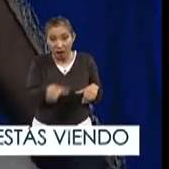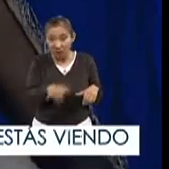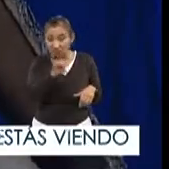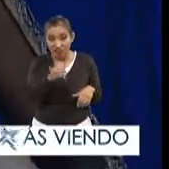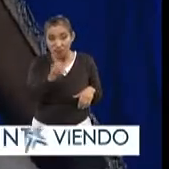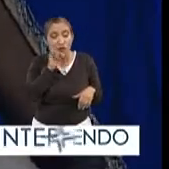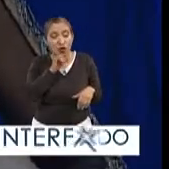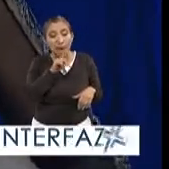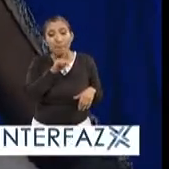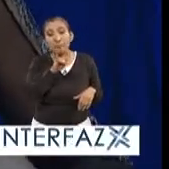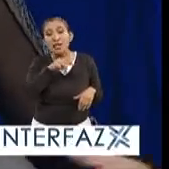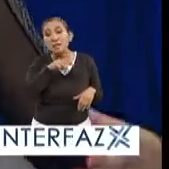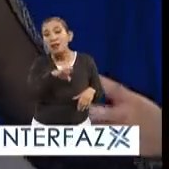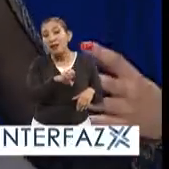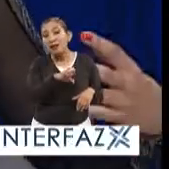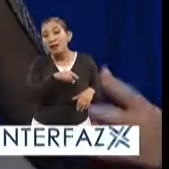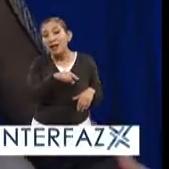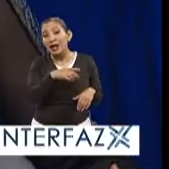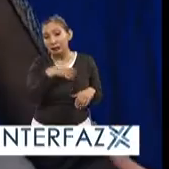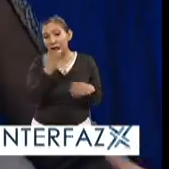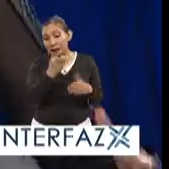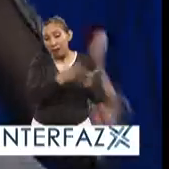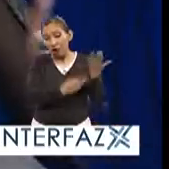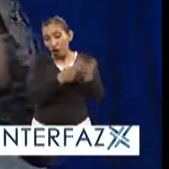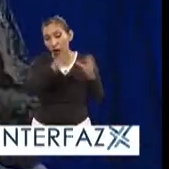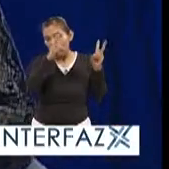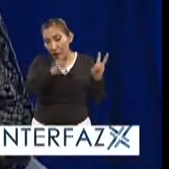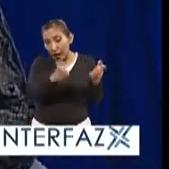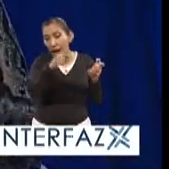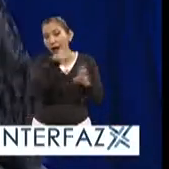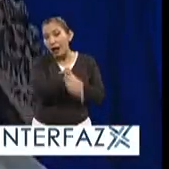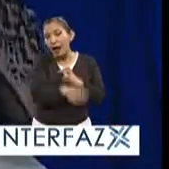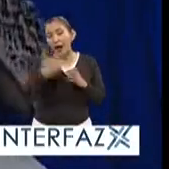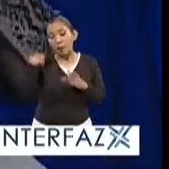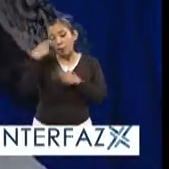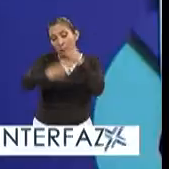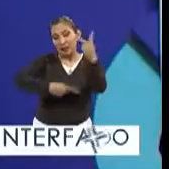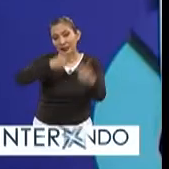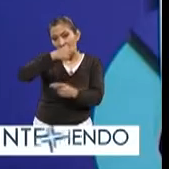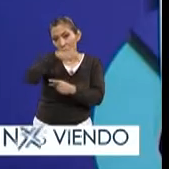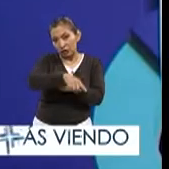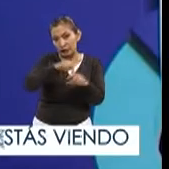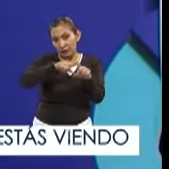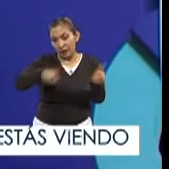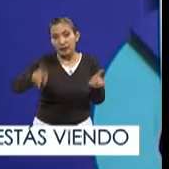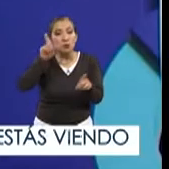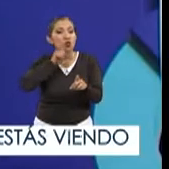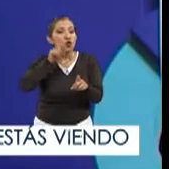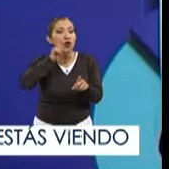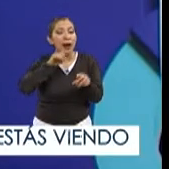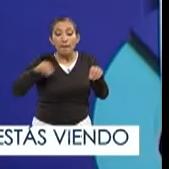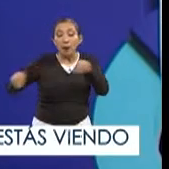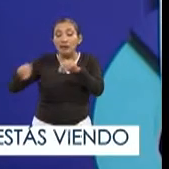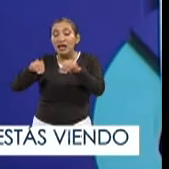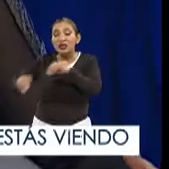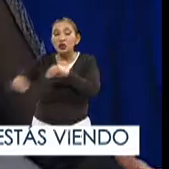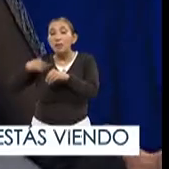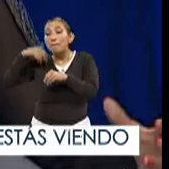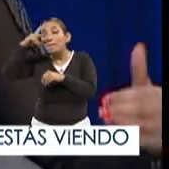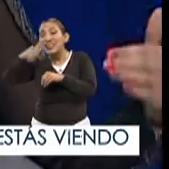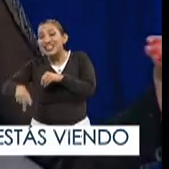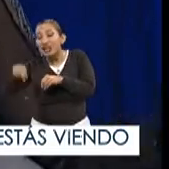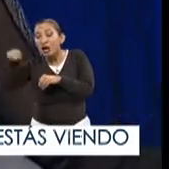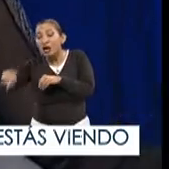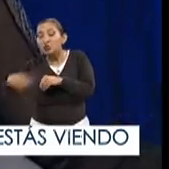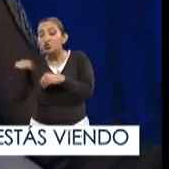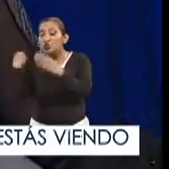Así es Mujer Pyme, entonces también ha sido un programa a través de crédito, que es diferente porque Mujeres Moviendo México es un programa en el cual